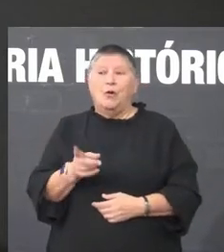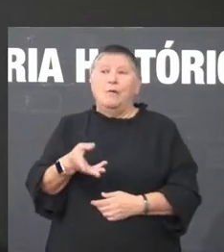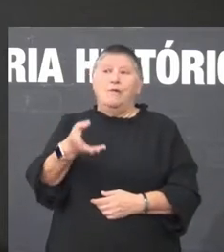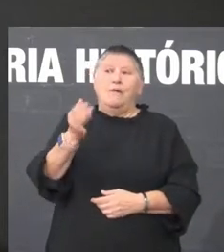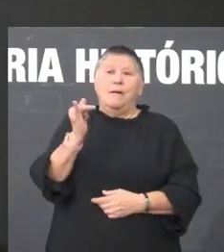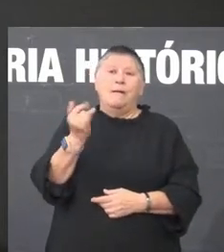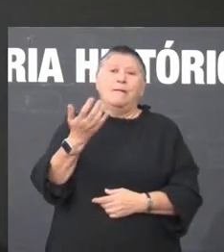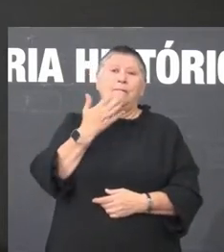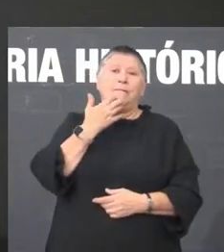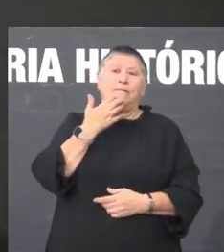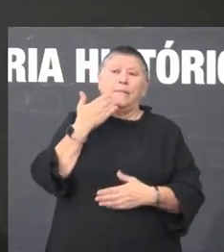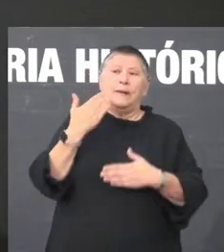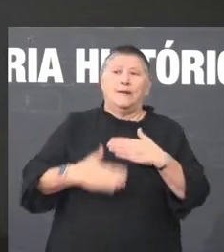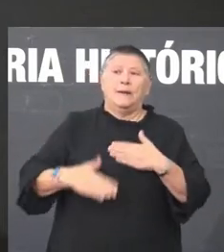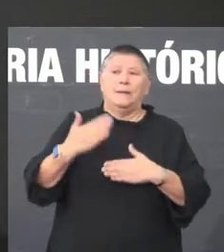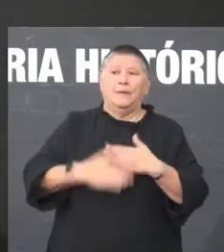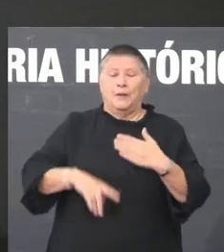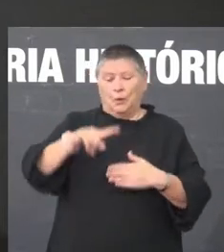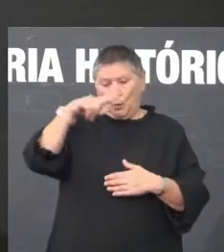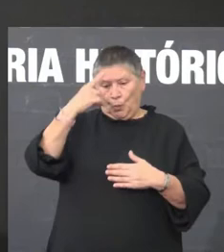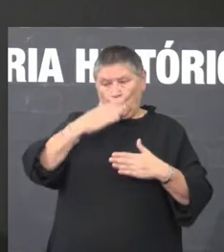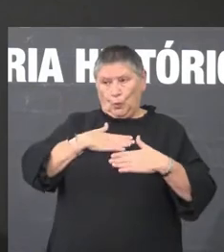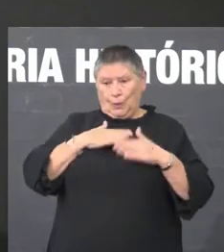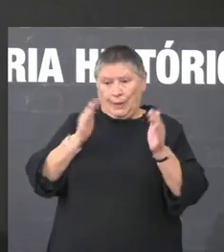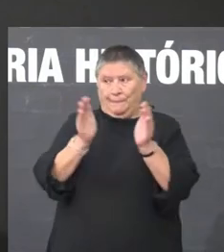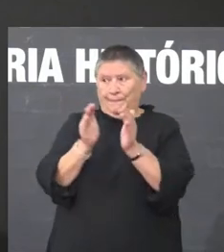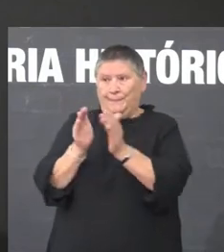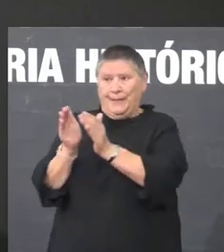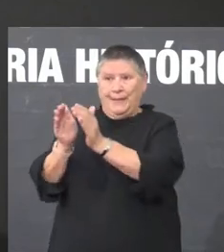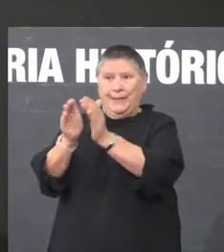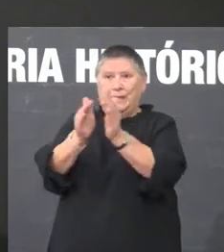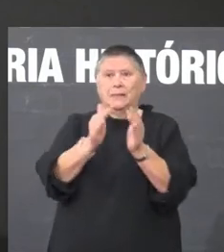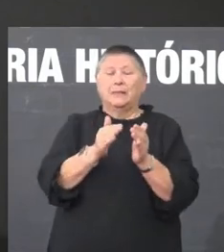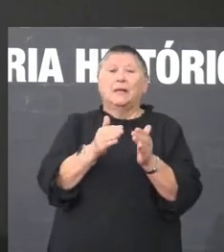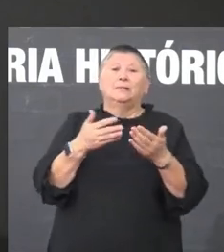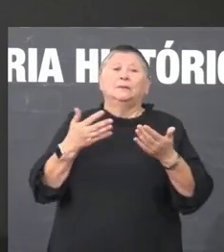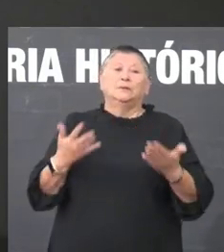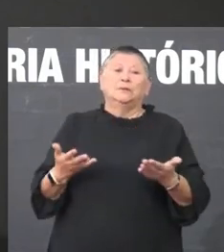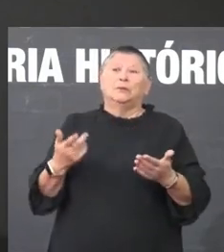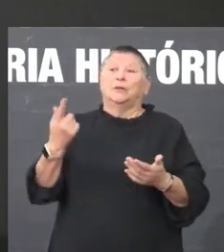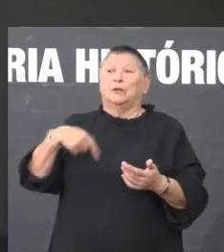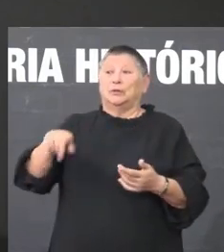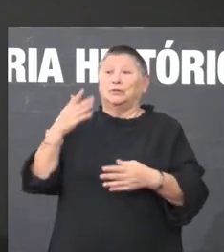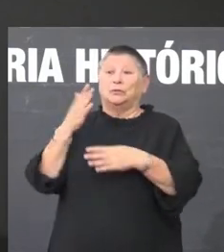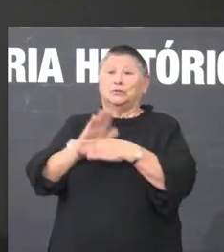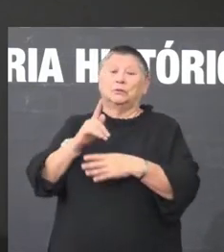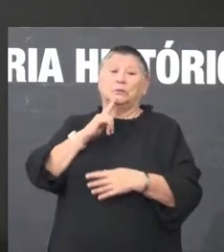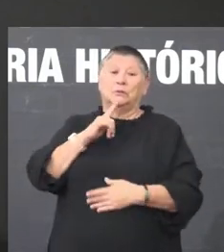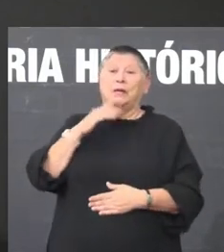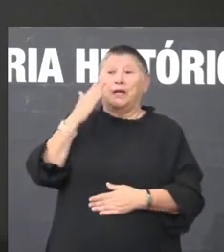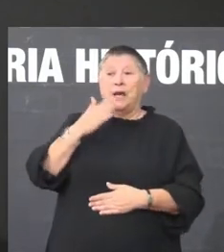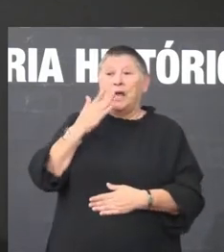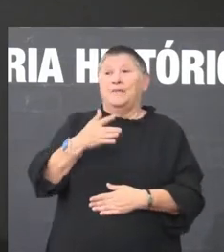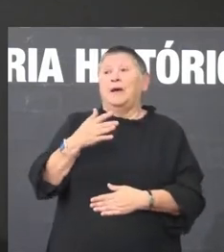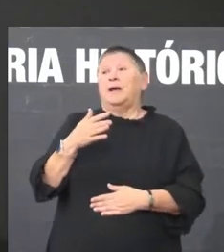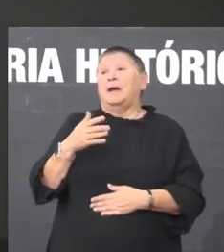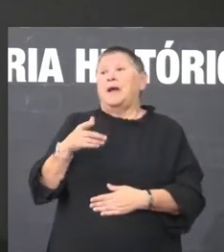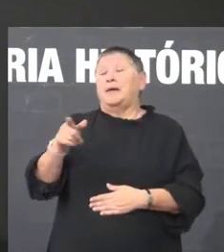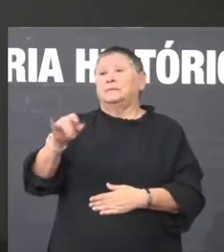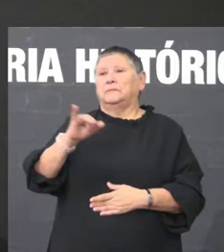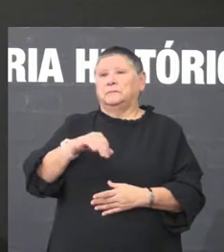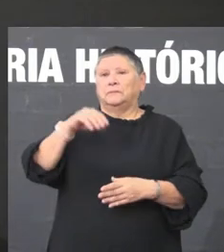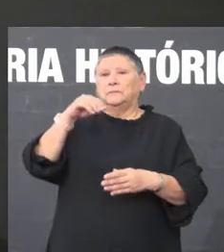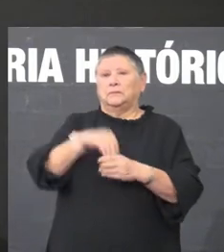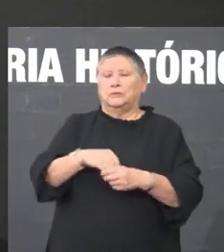limitaciones, pues nuestras culturas están minorizadas, para nosotros lo representa Navarro y Parralde. Navarra, que está zonificada,